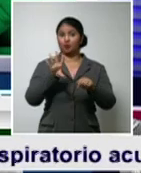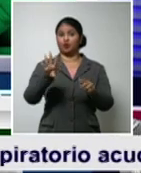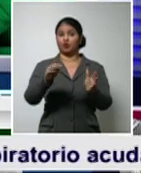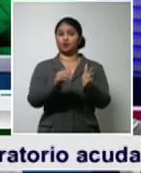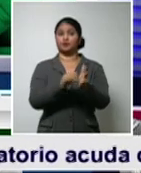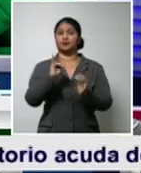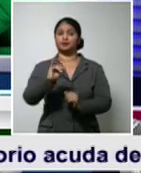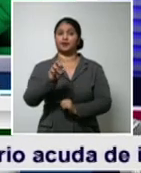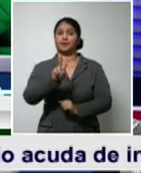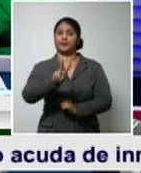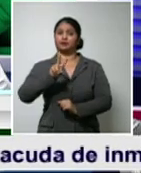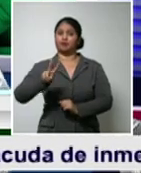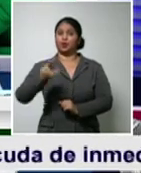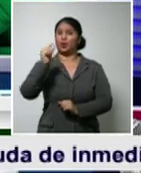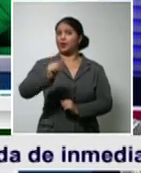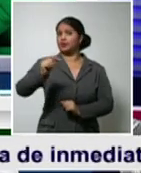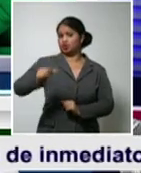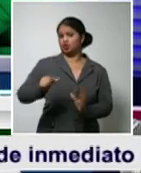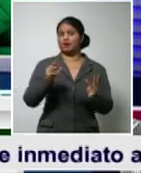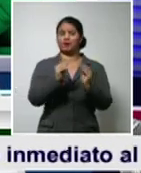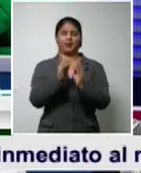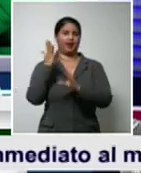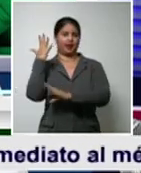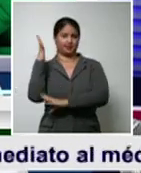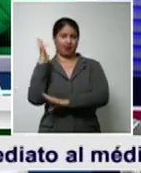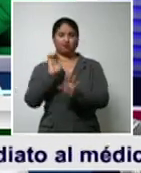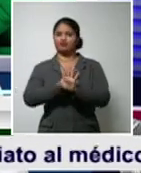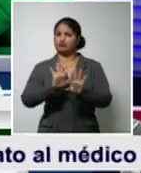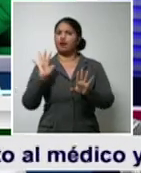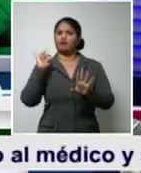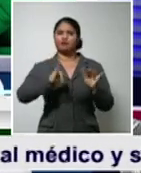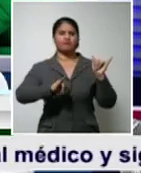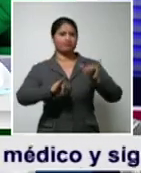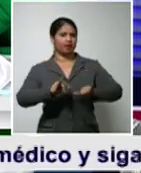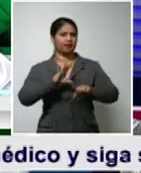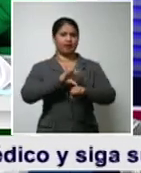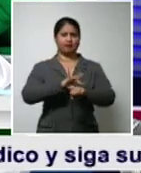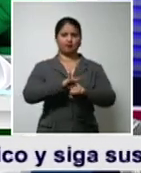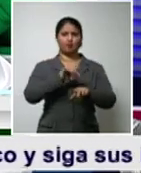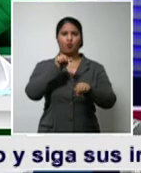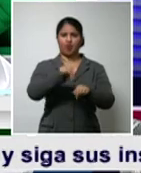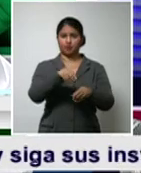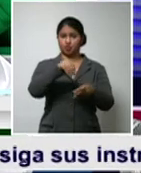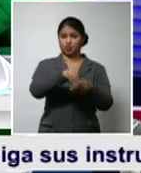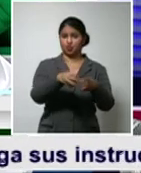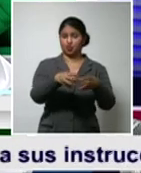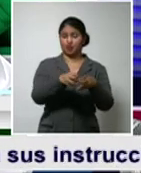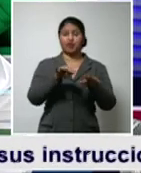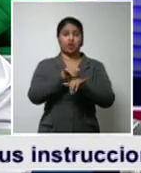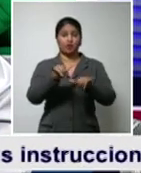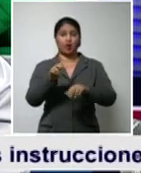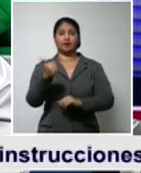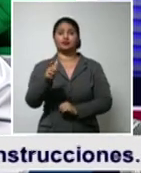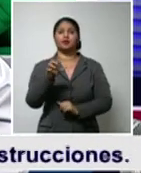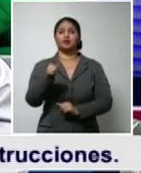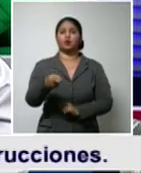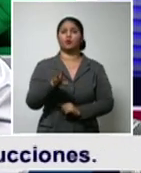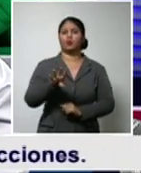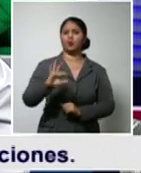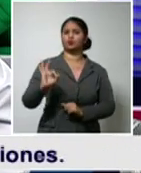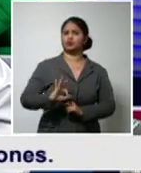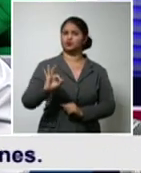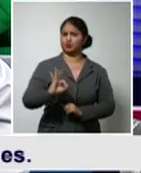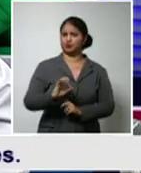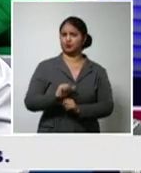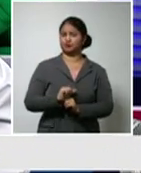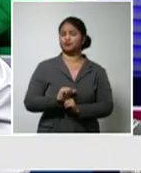4.622 con fuente de infección en el extranjero, que es el 10,4%. En 10 de los